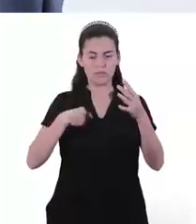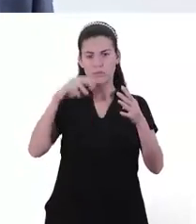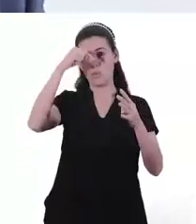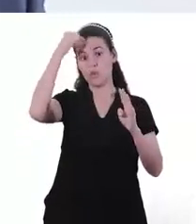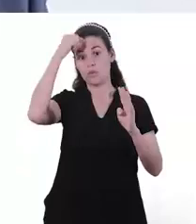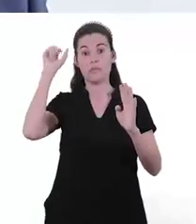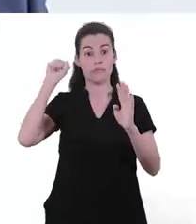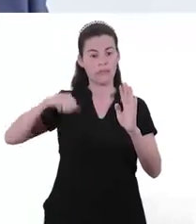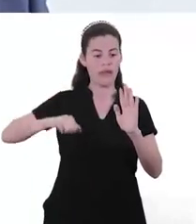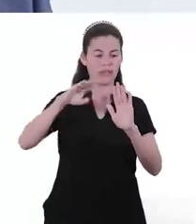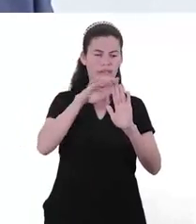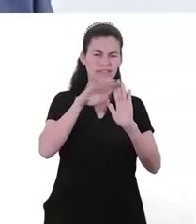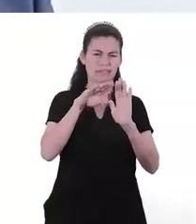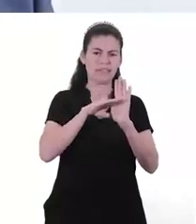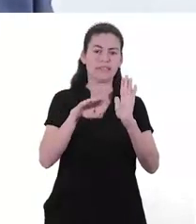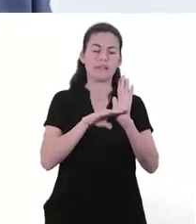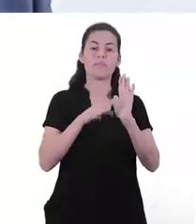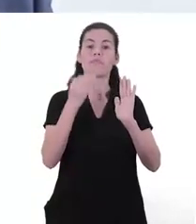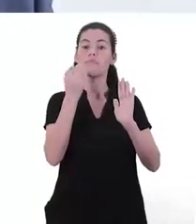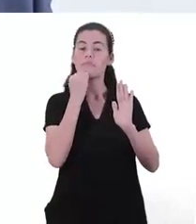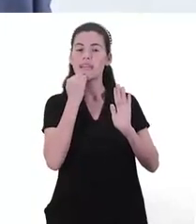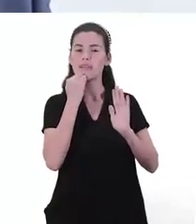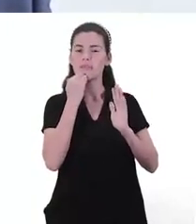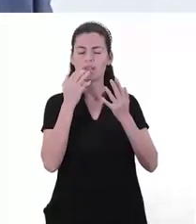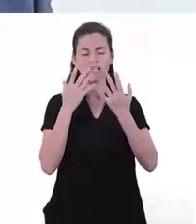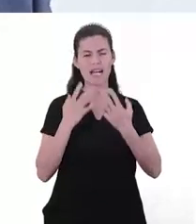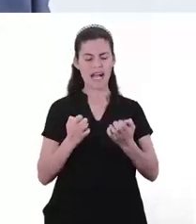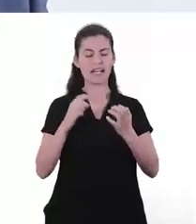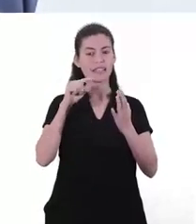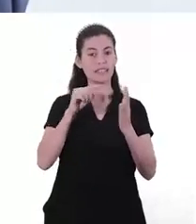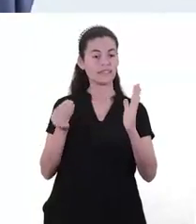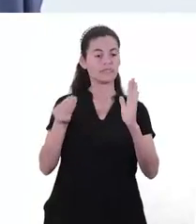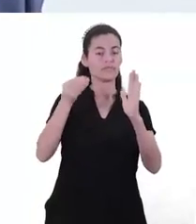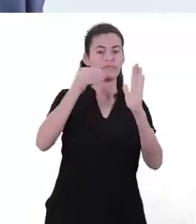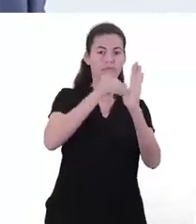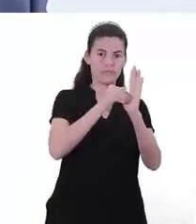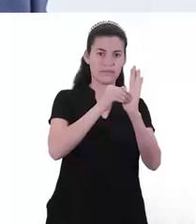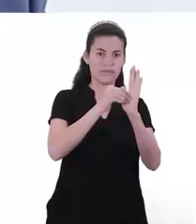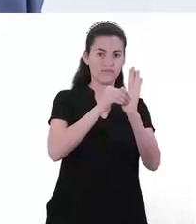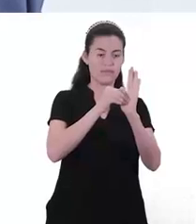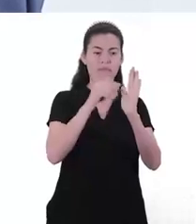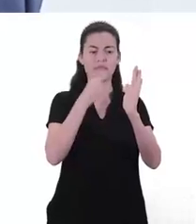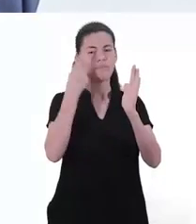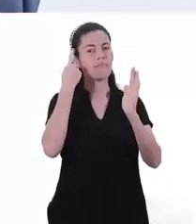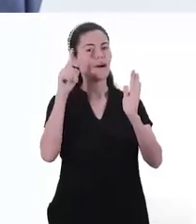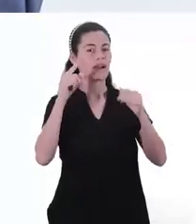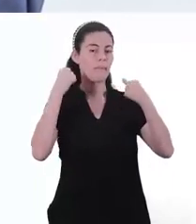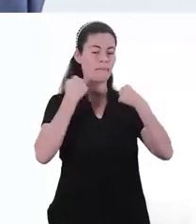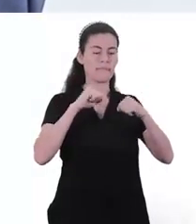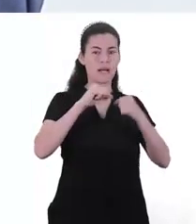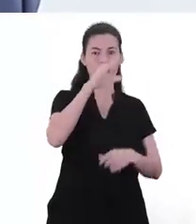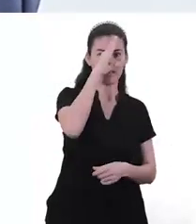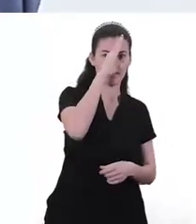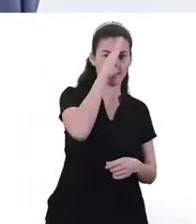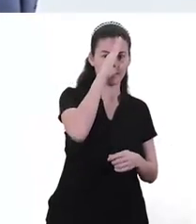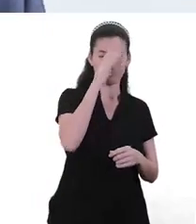incluya la rutina de los padres también. Pero para poner el arte como una parte de aprendizaje y no como algo de ocio o